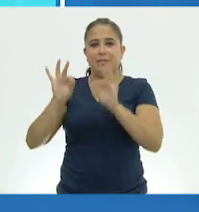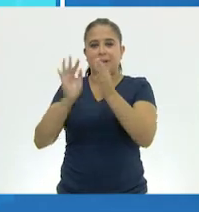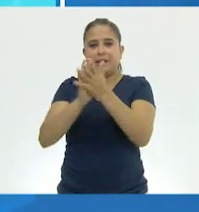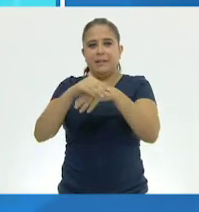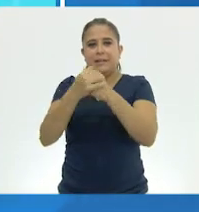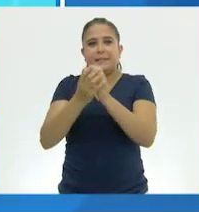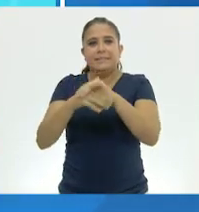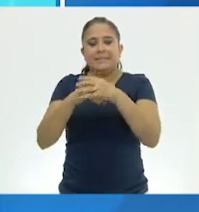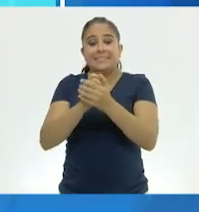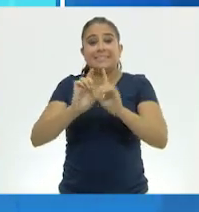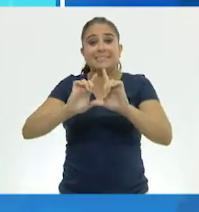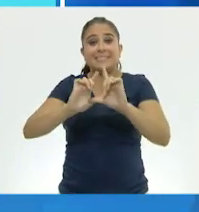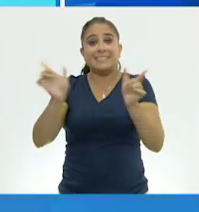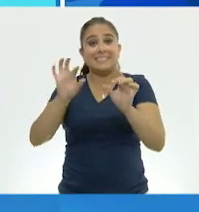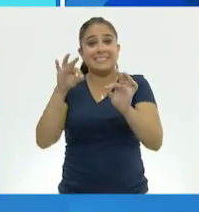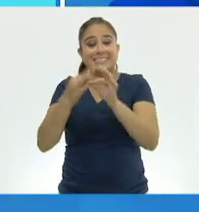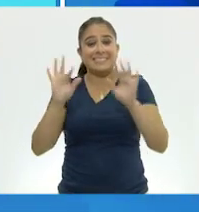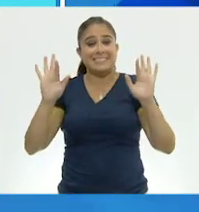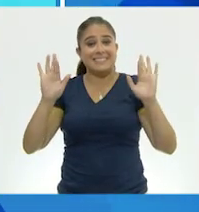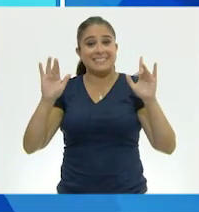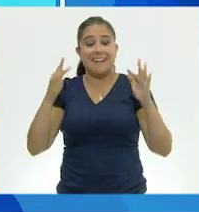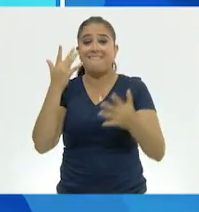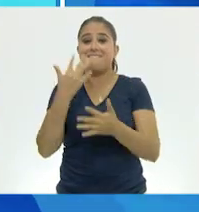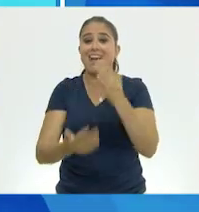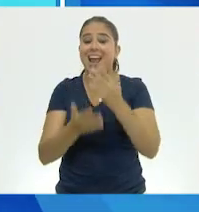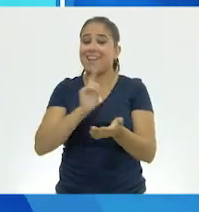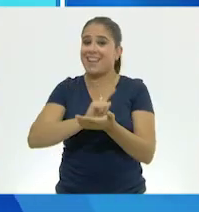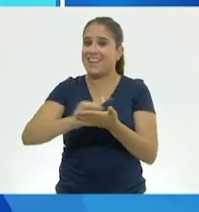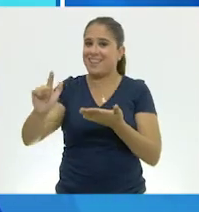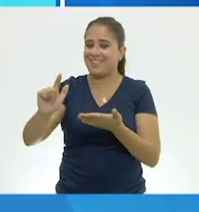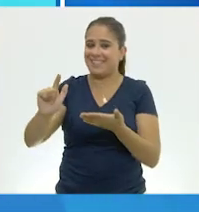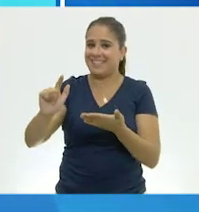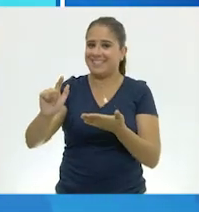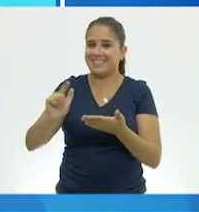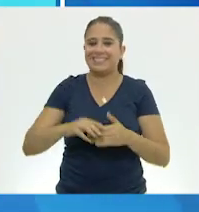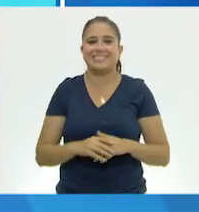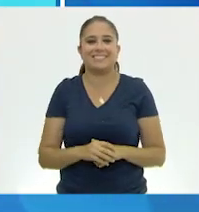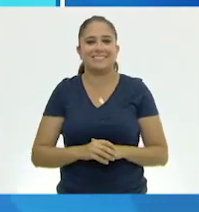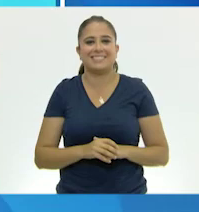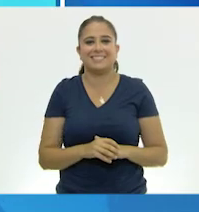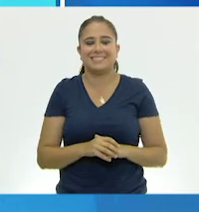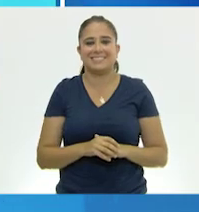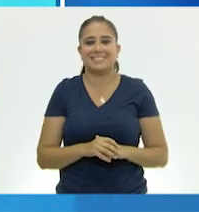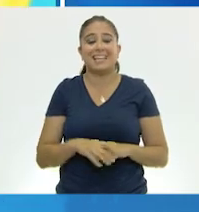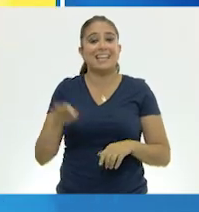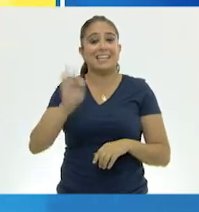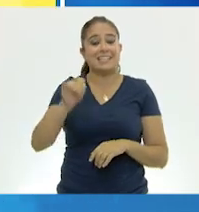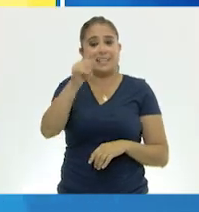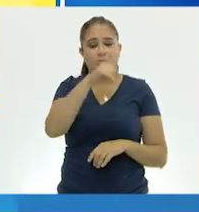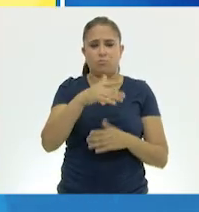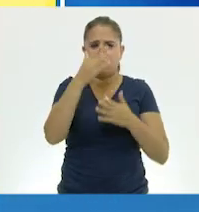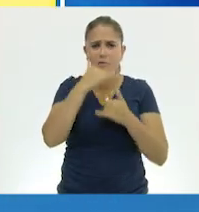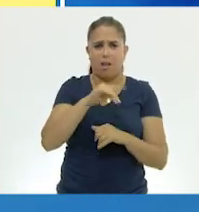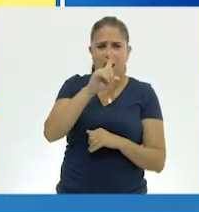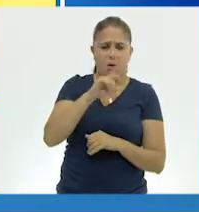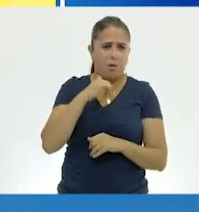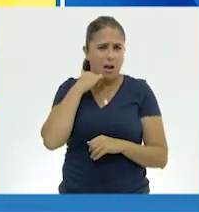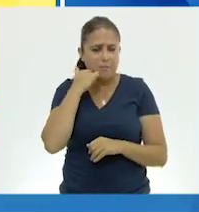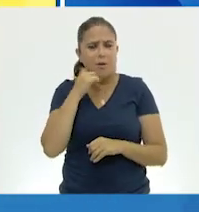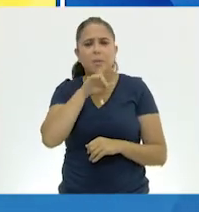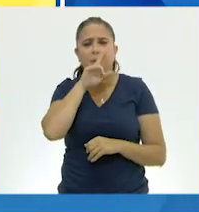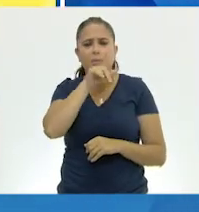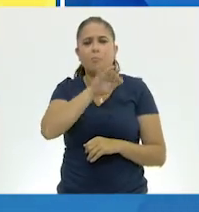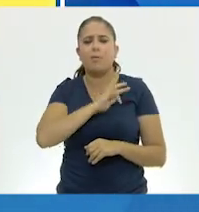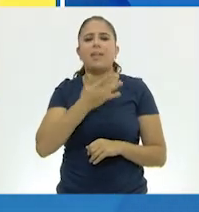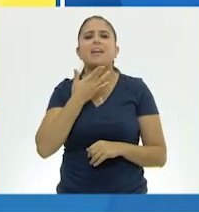Sécalas con una toalla. ¡Y listo! ¡Tus manos están limpias! Si no tienes agua y jabón,